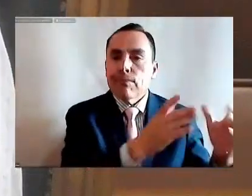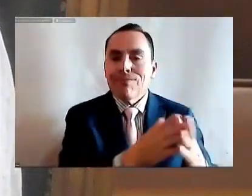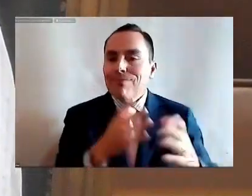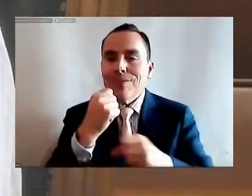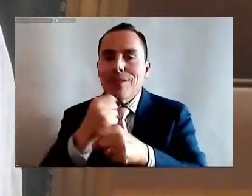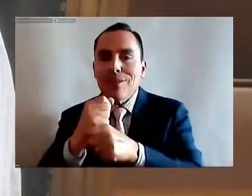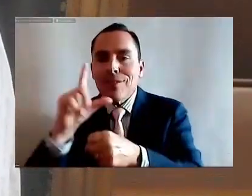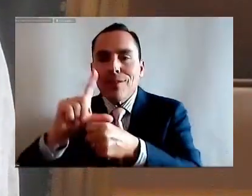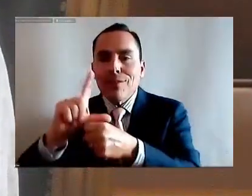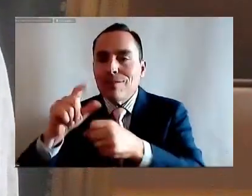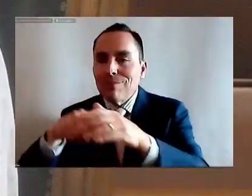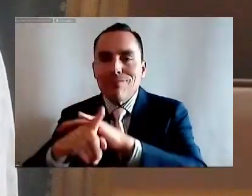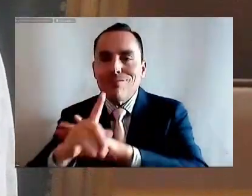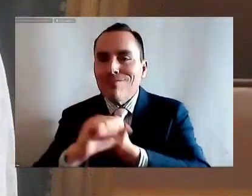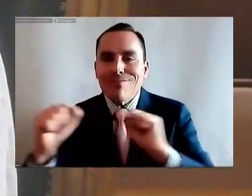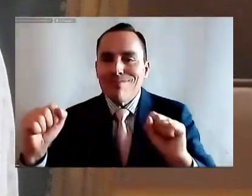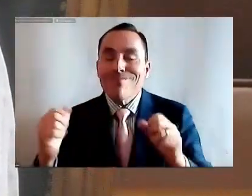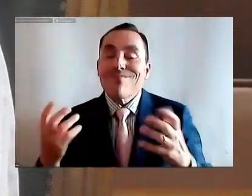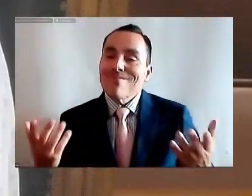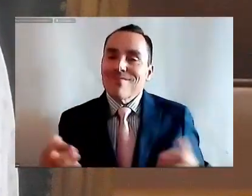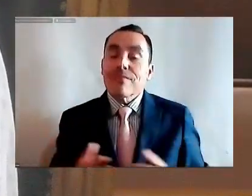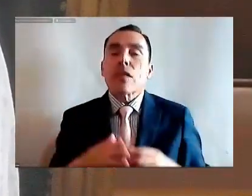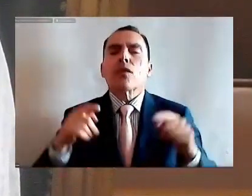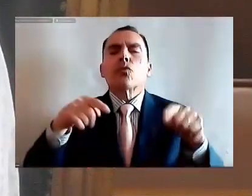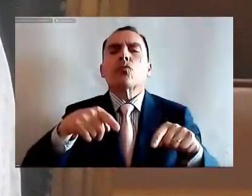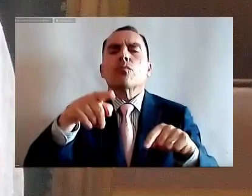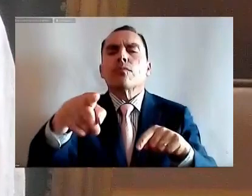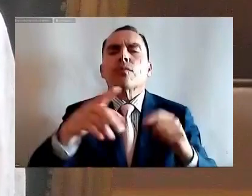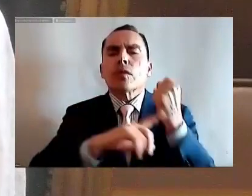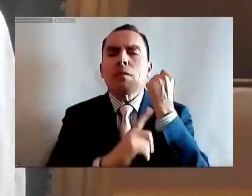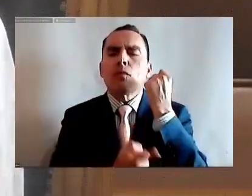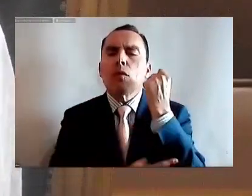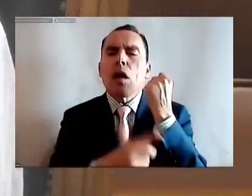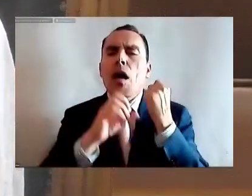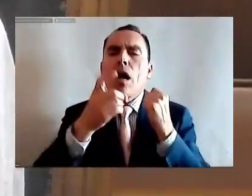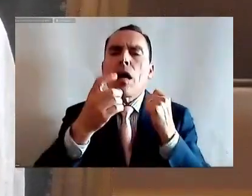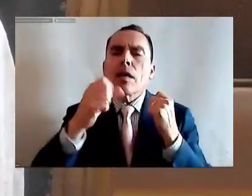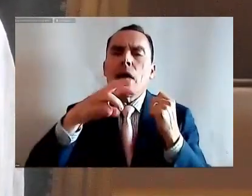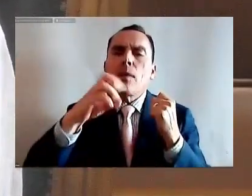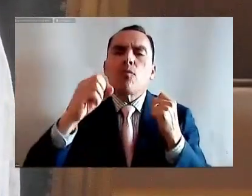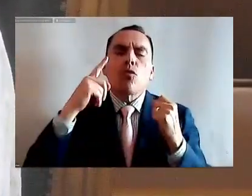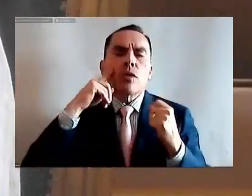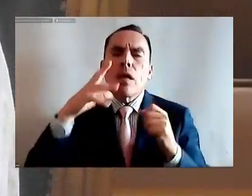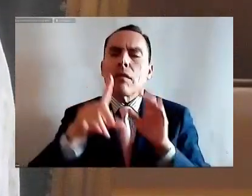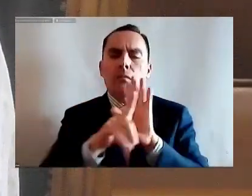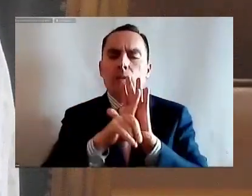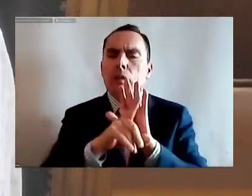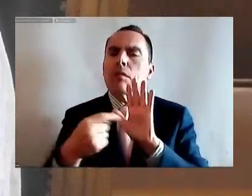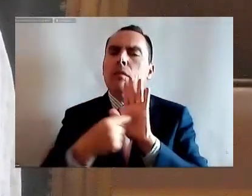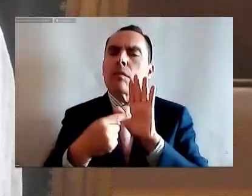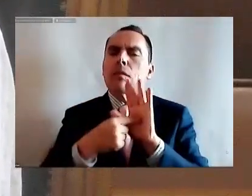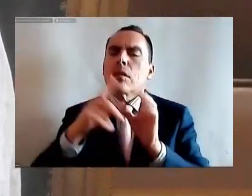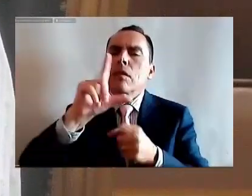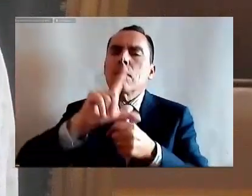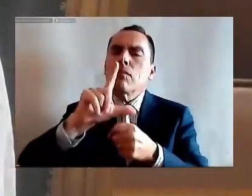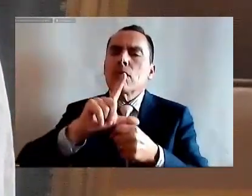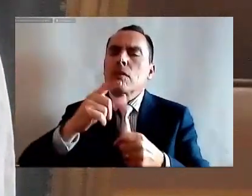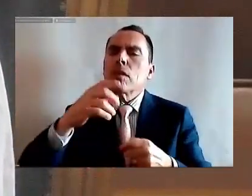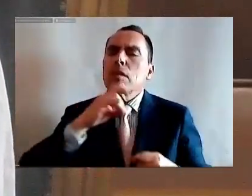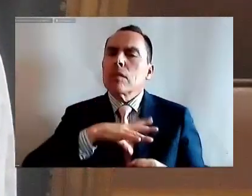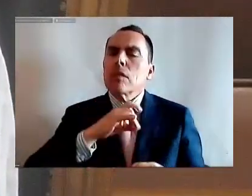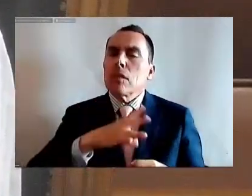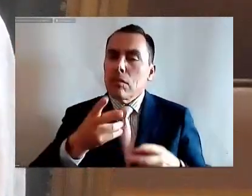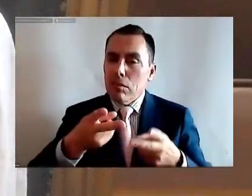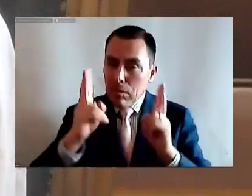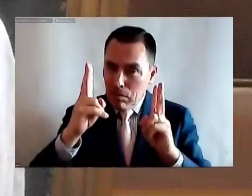Gamonal, ¿cómo ha tratado el derecho laboral chileno a las mujeres? ¿Es el derecho laboral